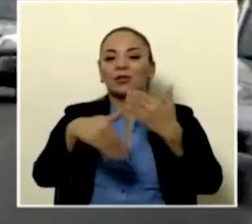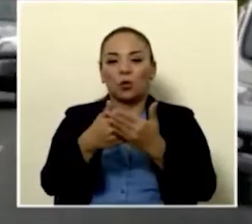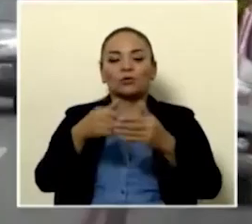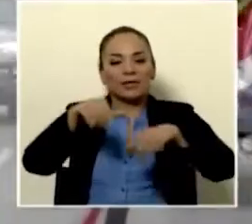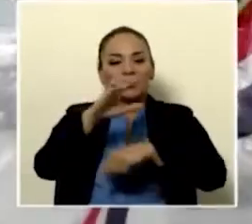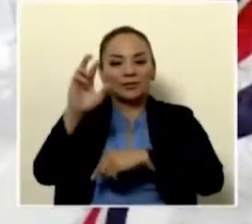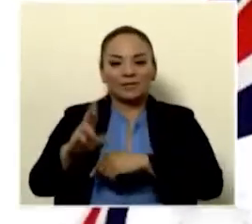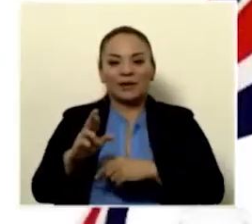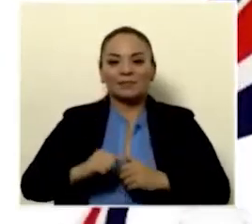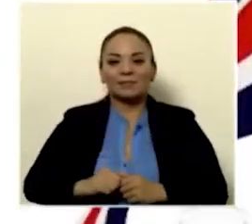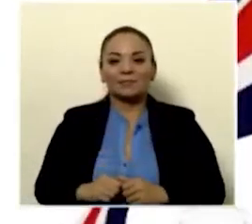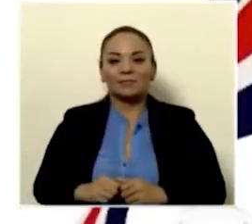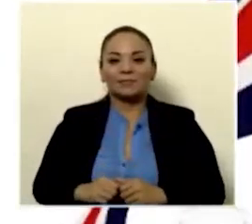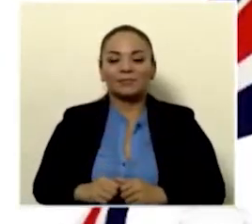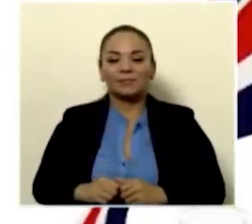en Costa Rica.